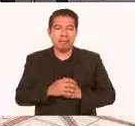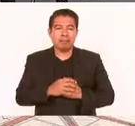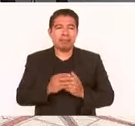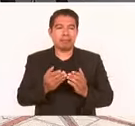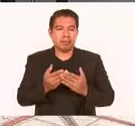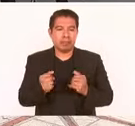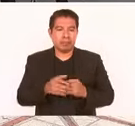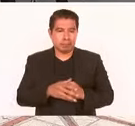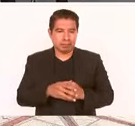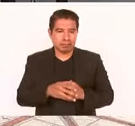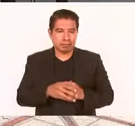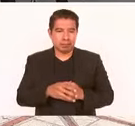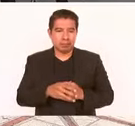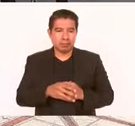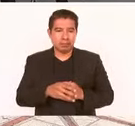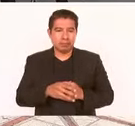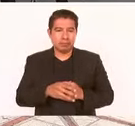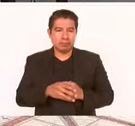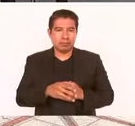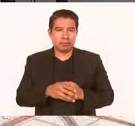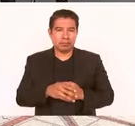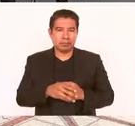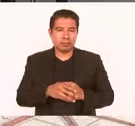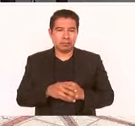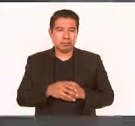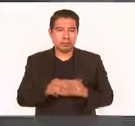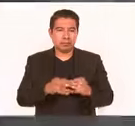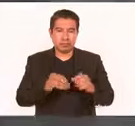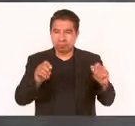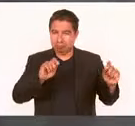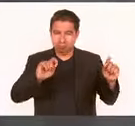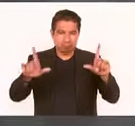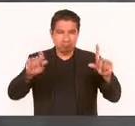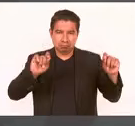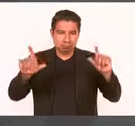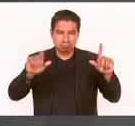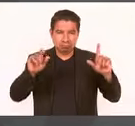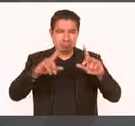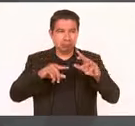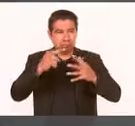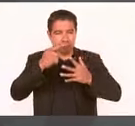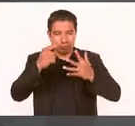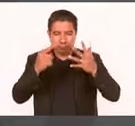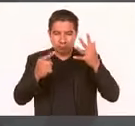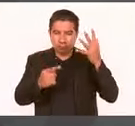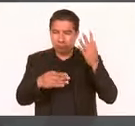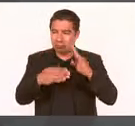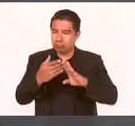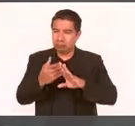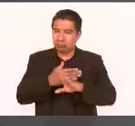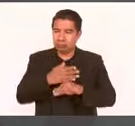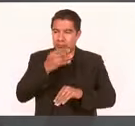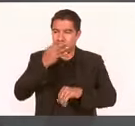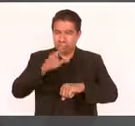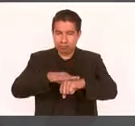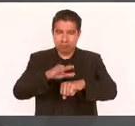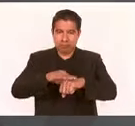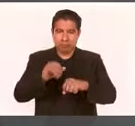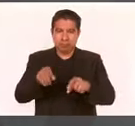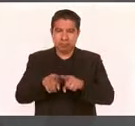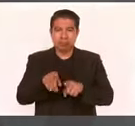Antes de ver la presentación sobre pues los datos, los números,